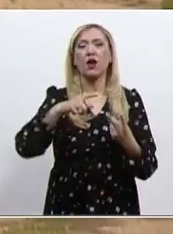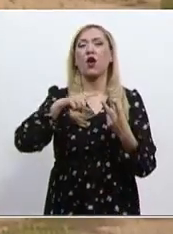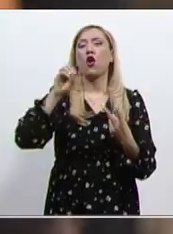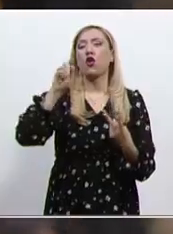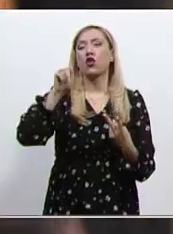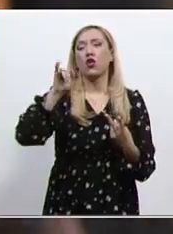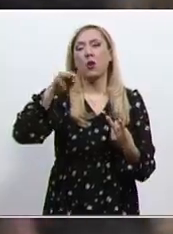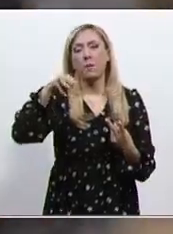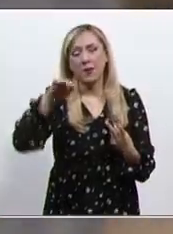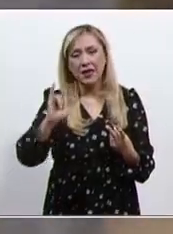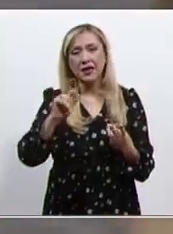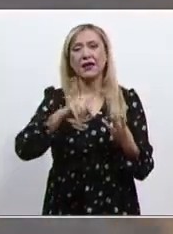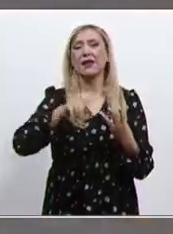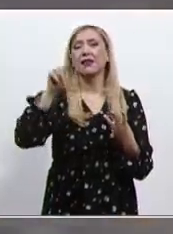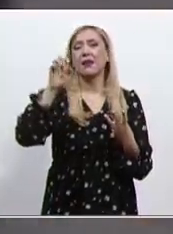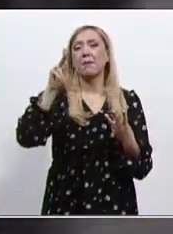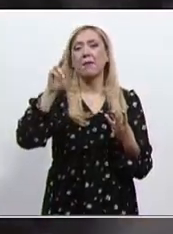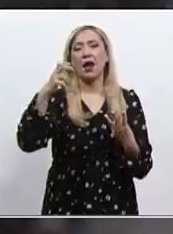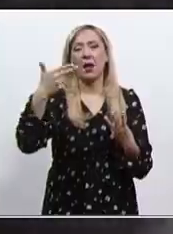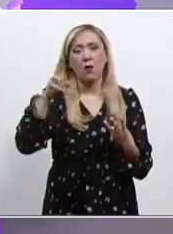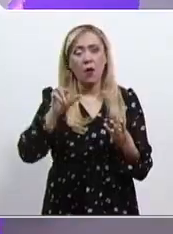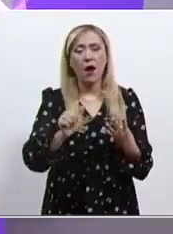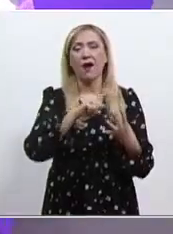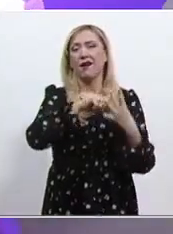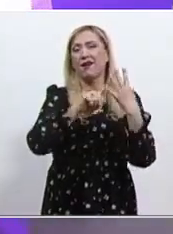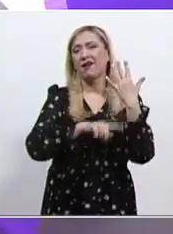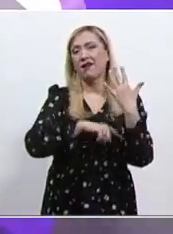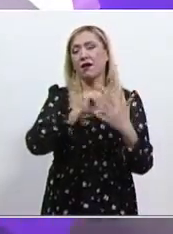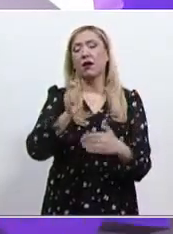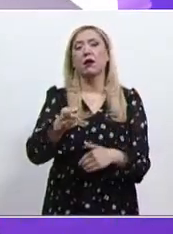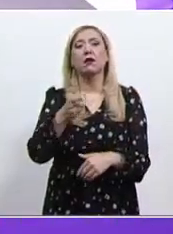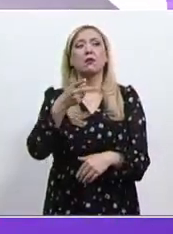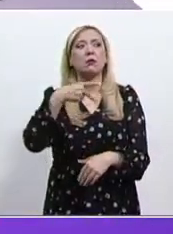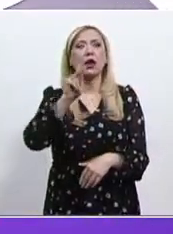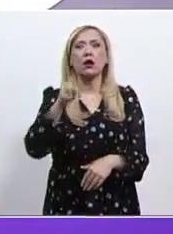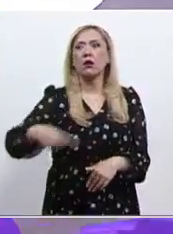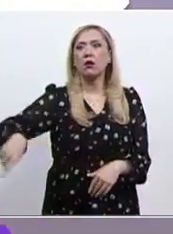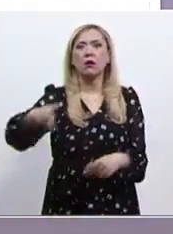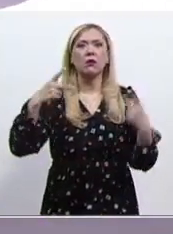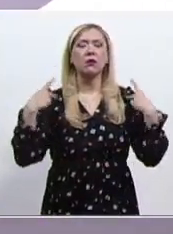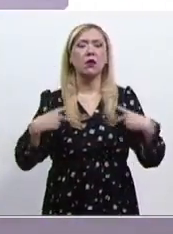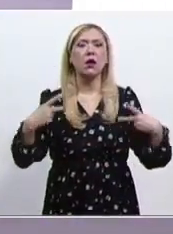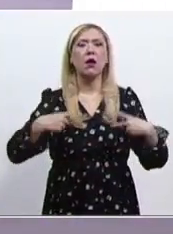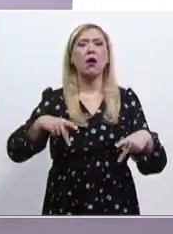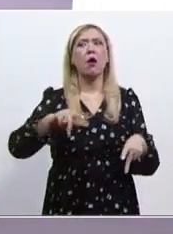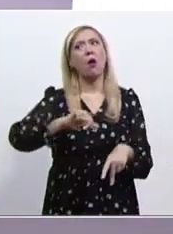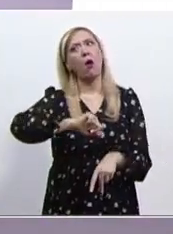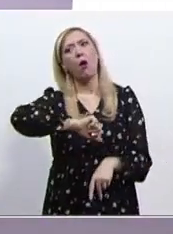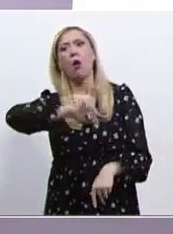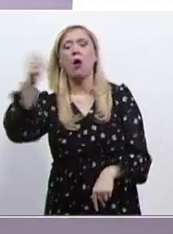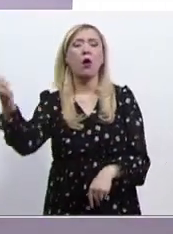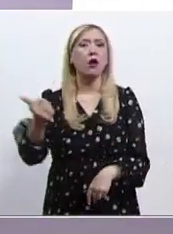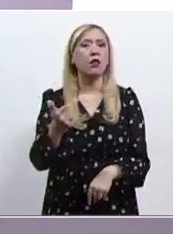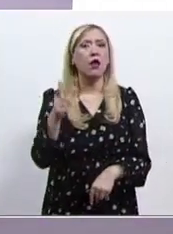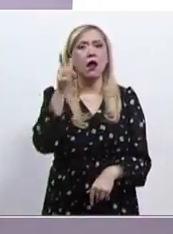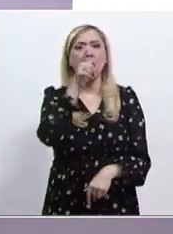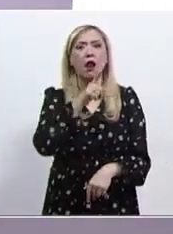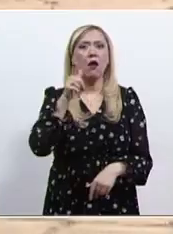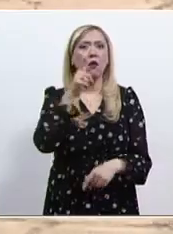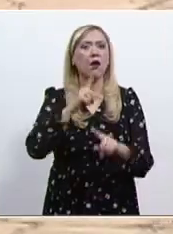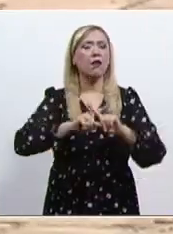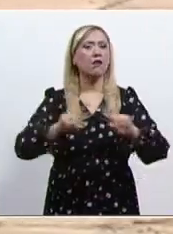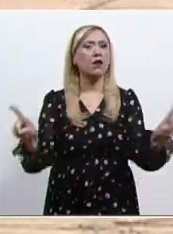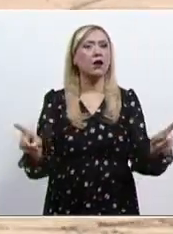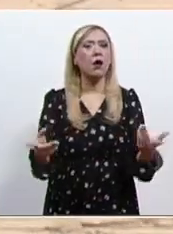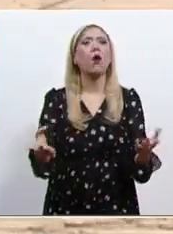y Pame lo que implicaba la exclusión de la atención integral de la salud a personas indígenas que hablaran una lengua diversa Las contempladas en la norma